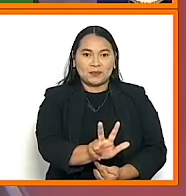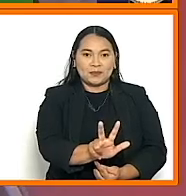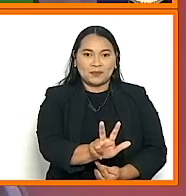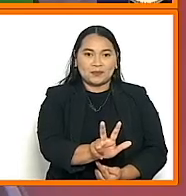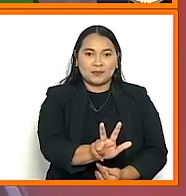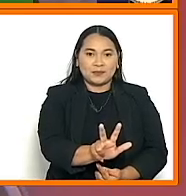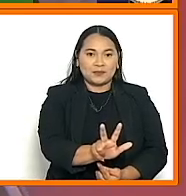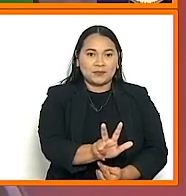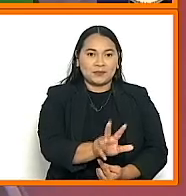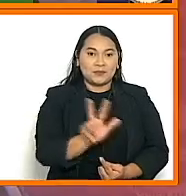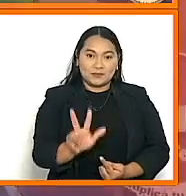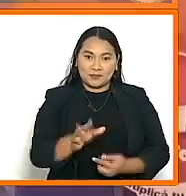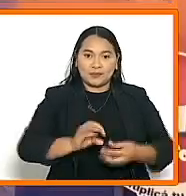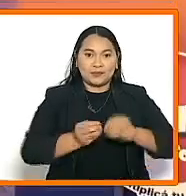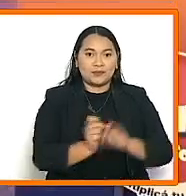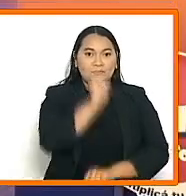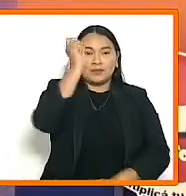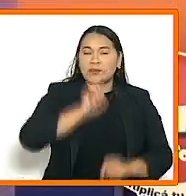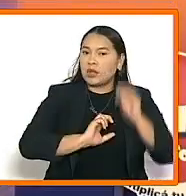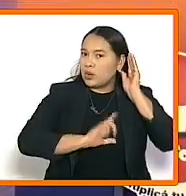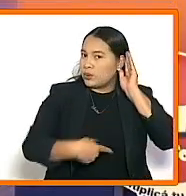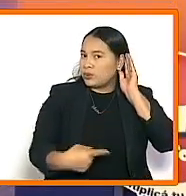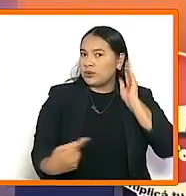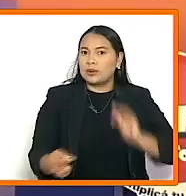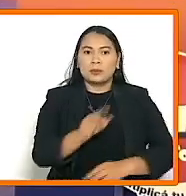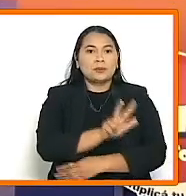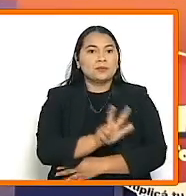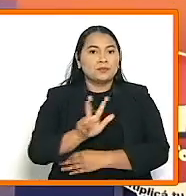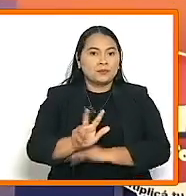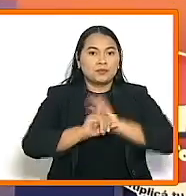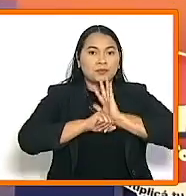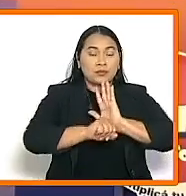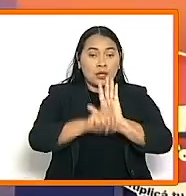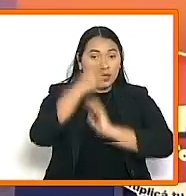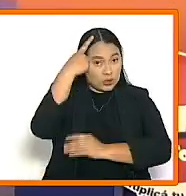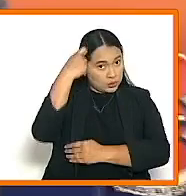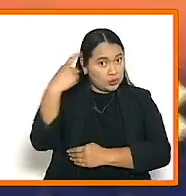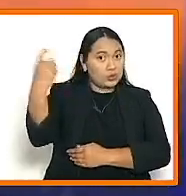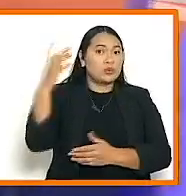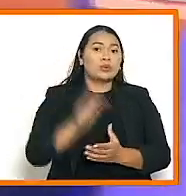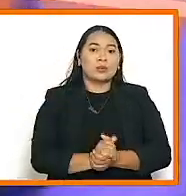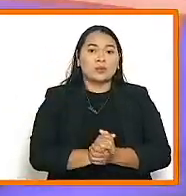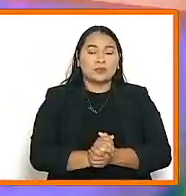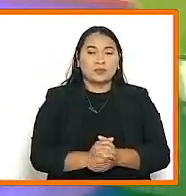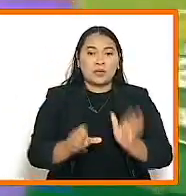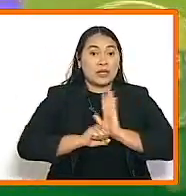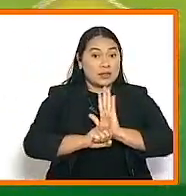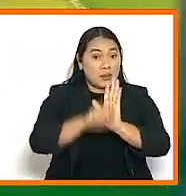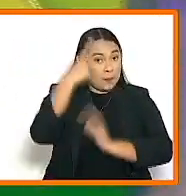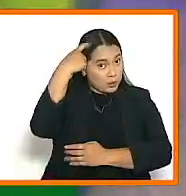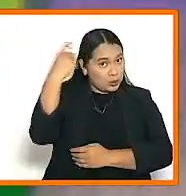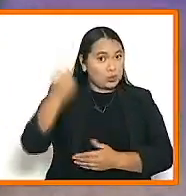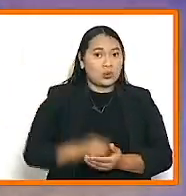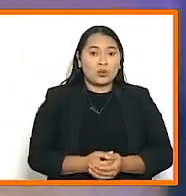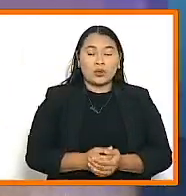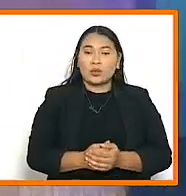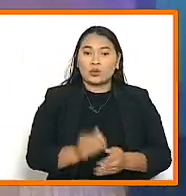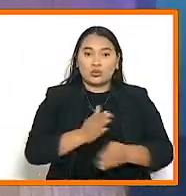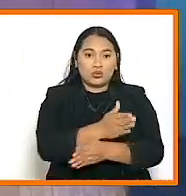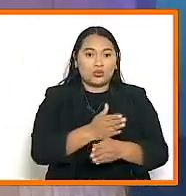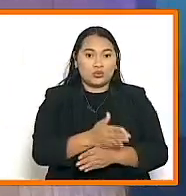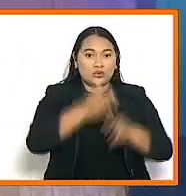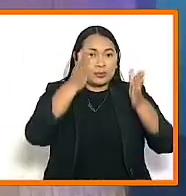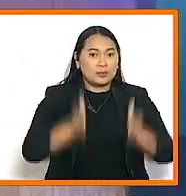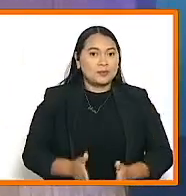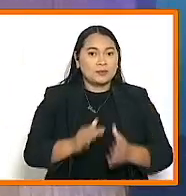3 número favorecido para diario es el 33 con su catre con su símbolo de sueños carpintero pero si estás